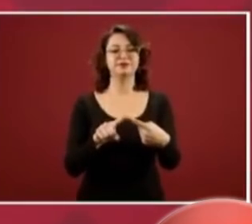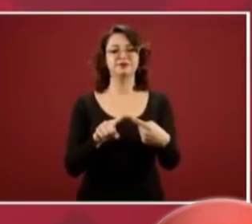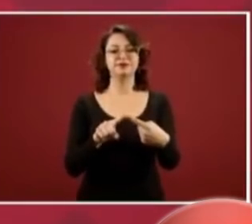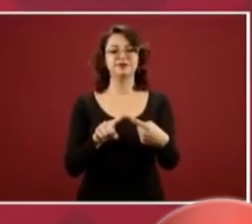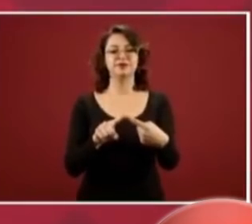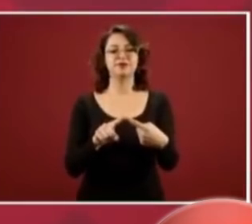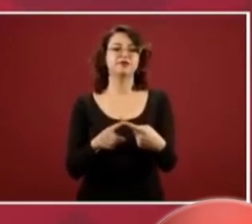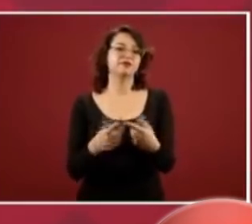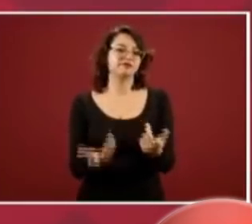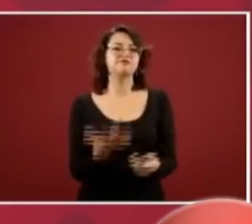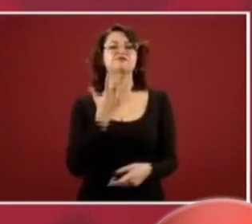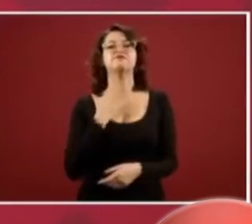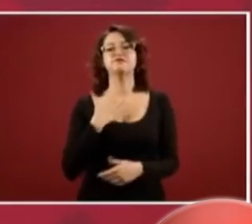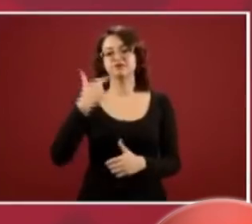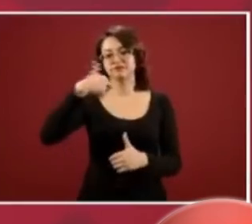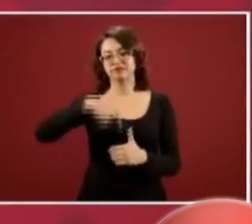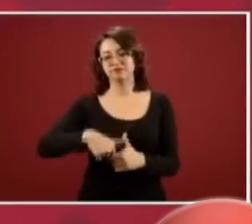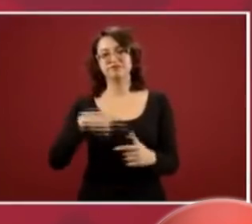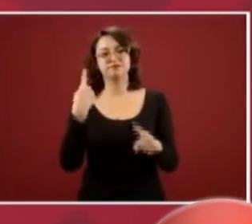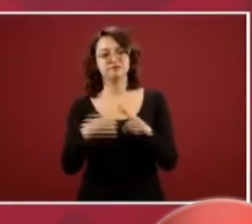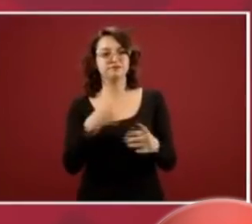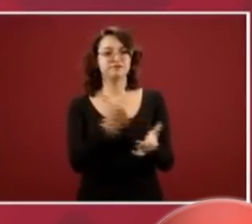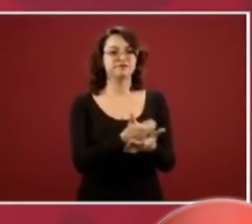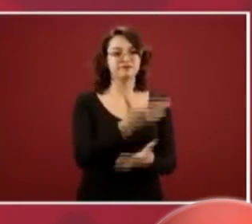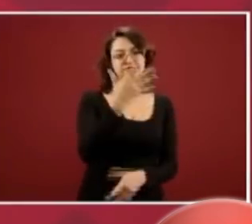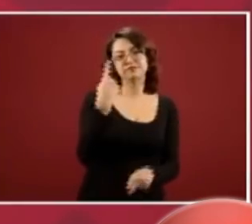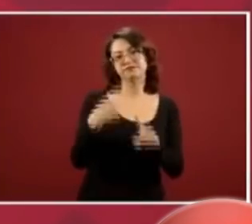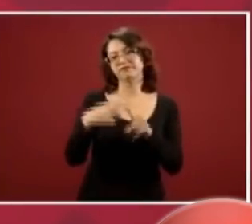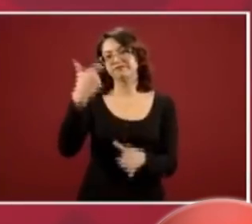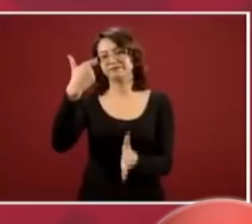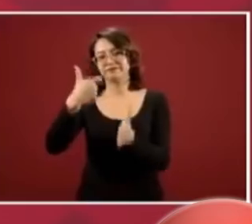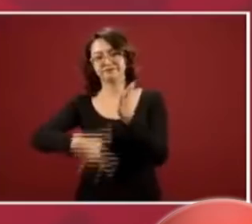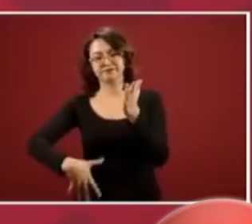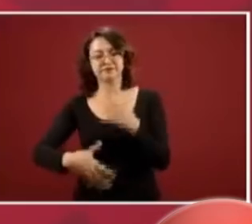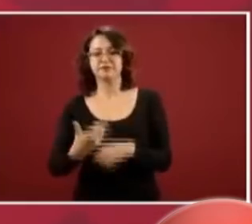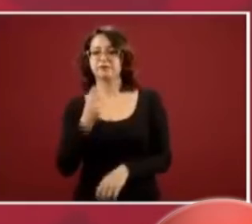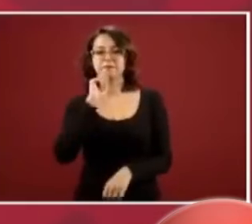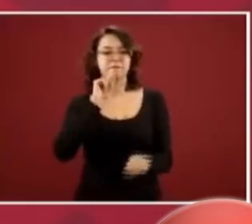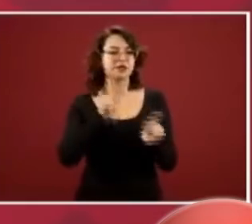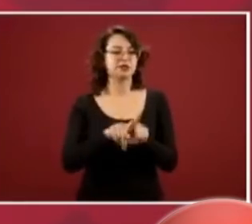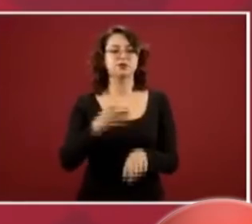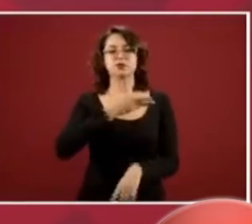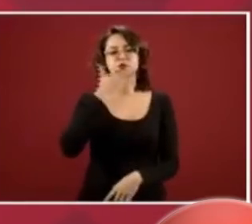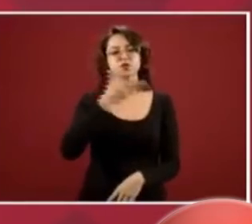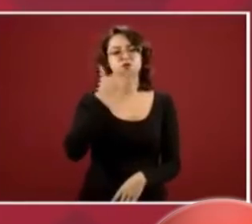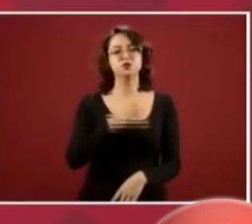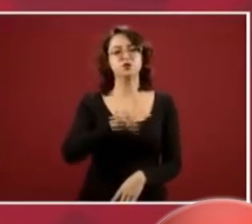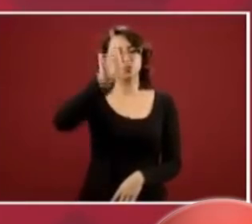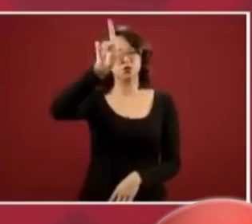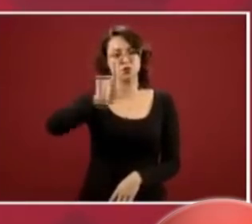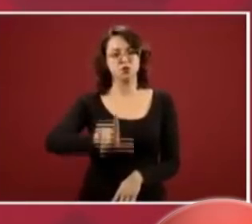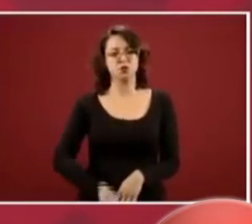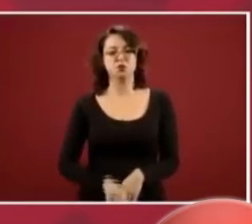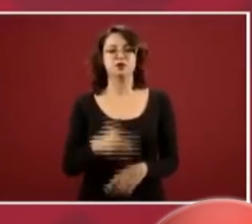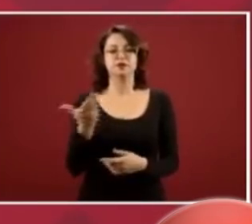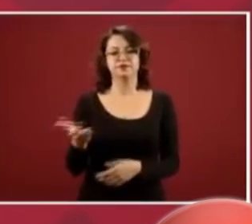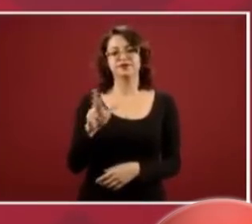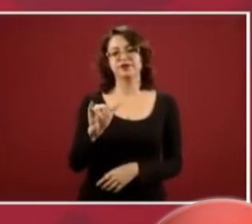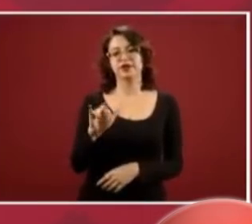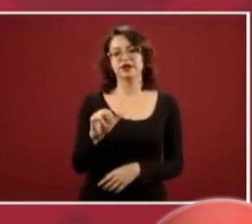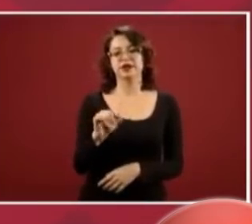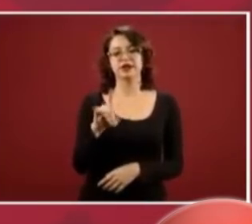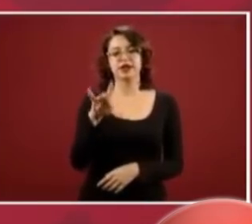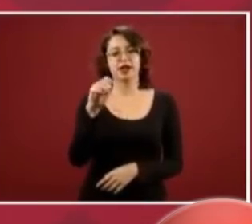el quién es quién en los precios, como todos los lunes, Ricardo Sheffield va a